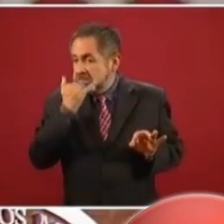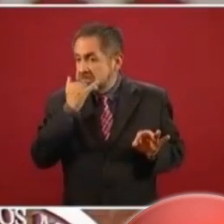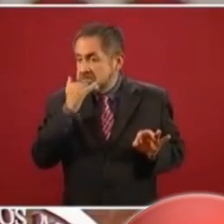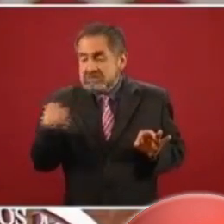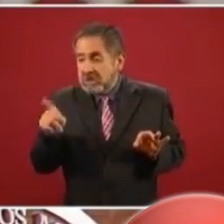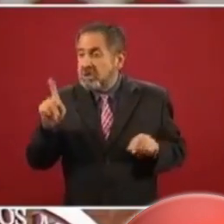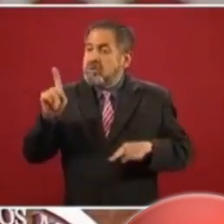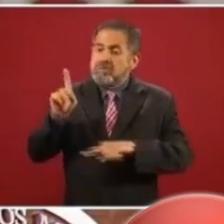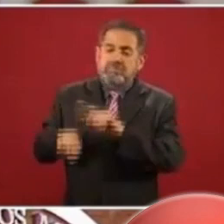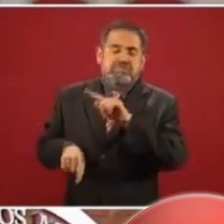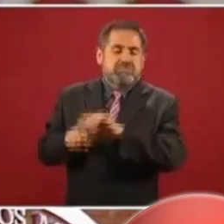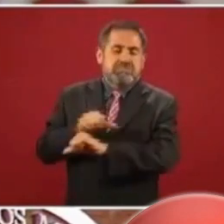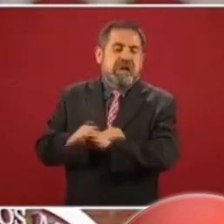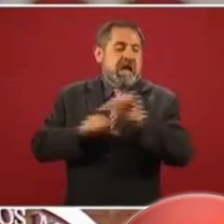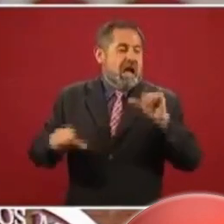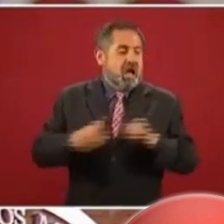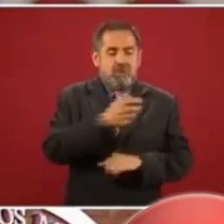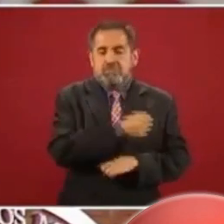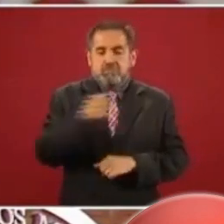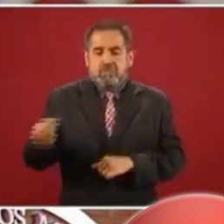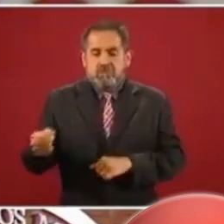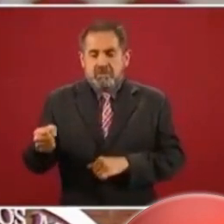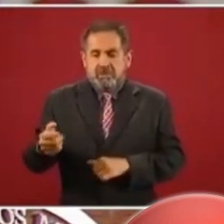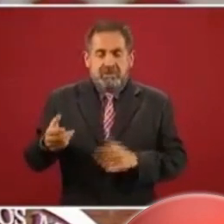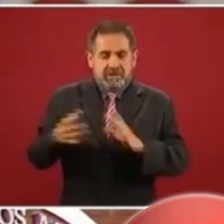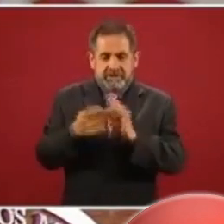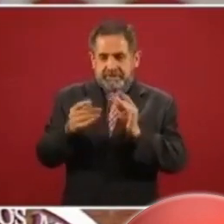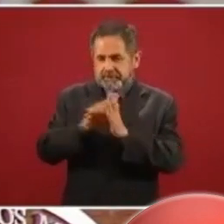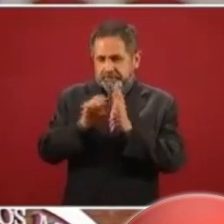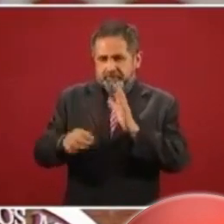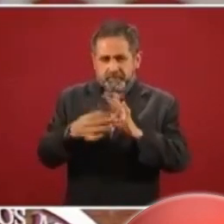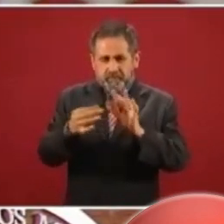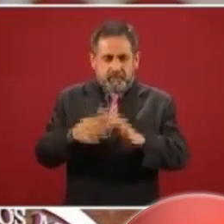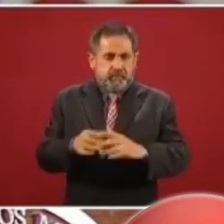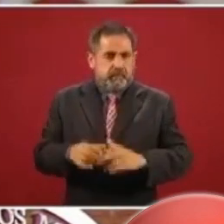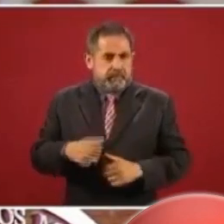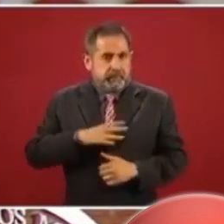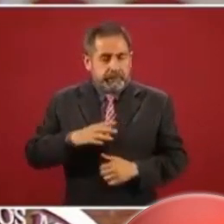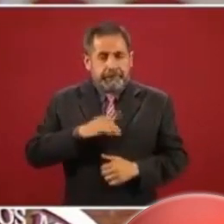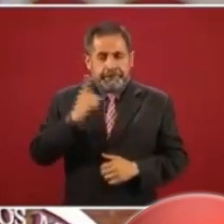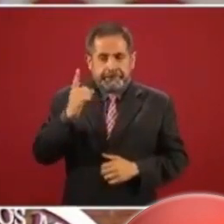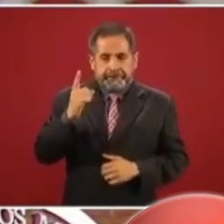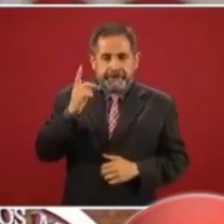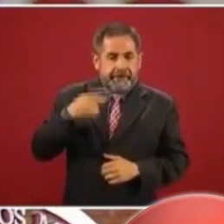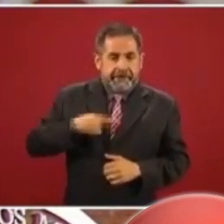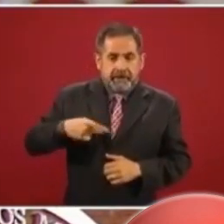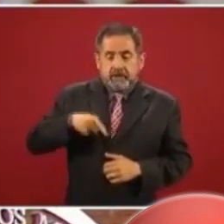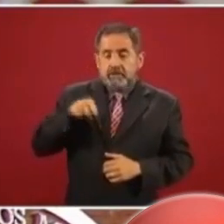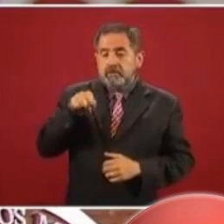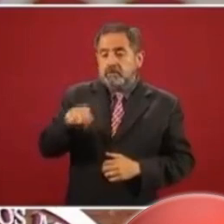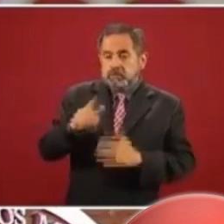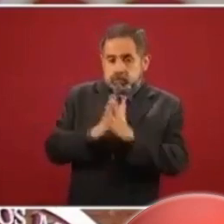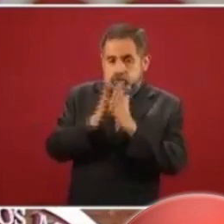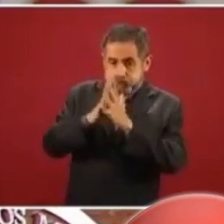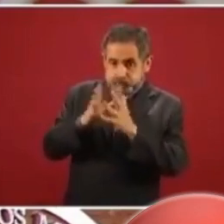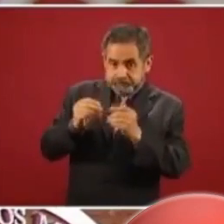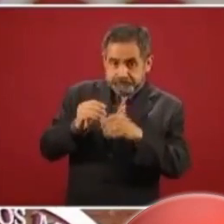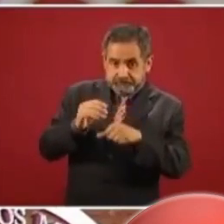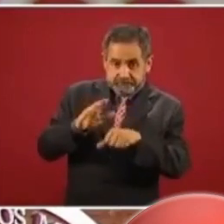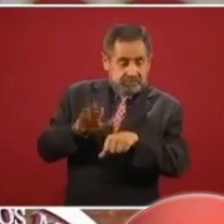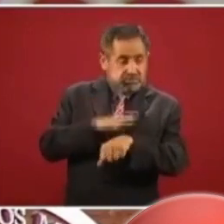sustituciones si son necesarias. Perdón que me extienda, pongo un ejemplo. Hubo una persona que participó, tuvo